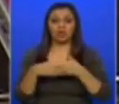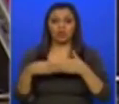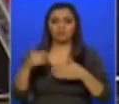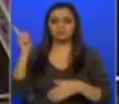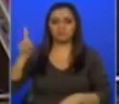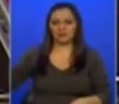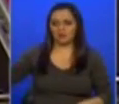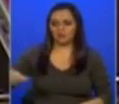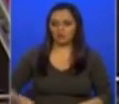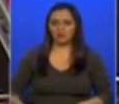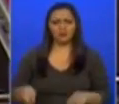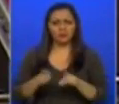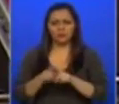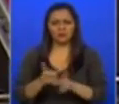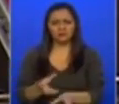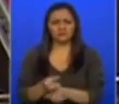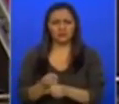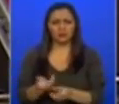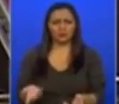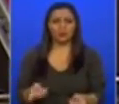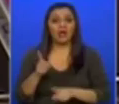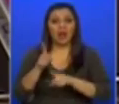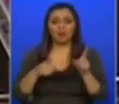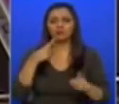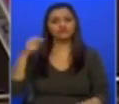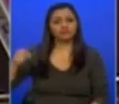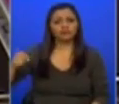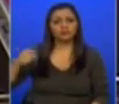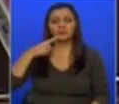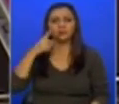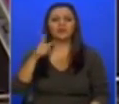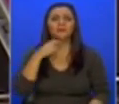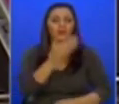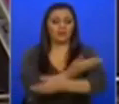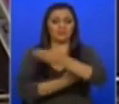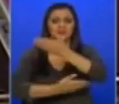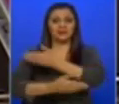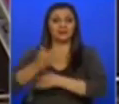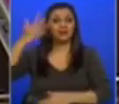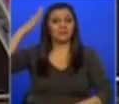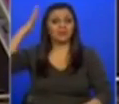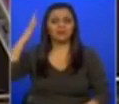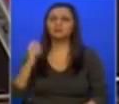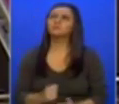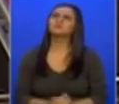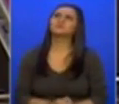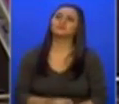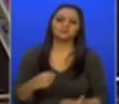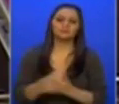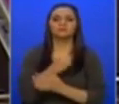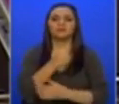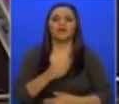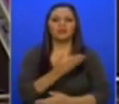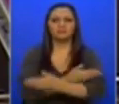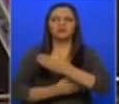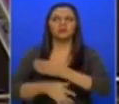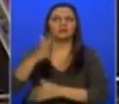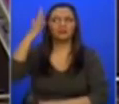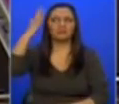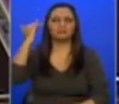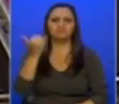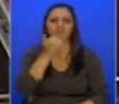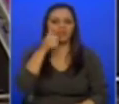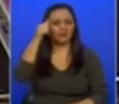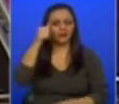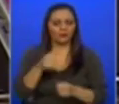1000 en lugar seguro, pero hay algunos que sí quieren. compañero de la camiseta amarilla, no recordemos camiseta amarilla porque le traemos